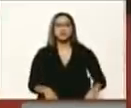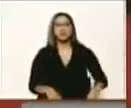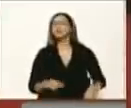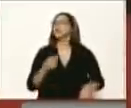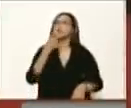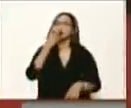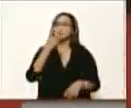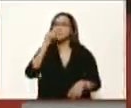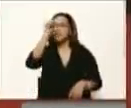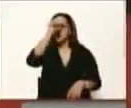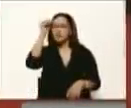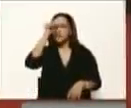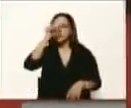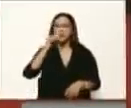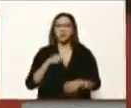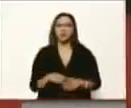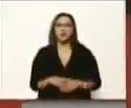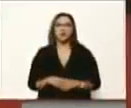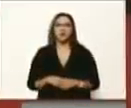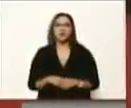domingo,